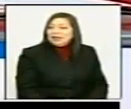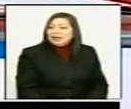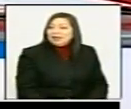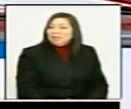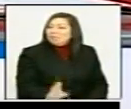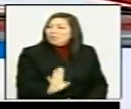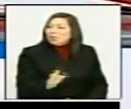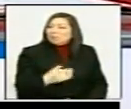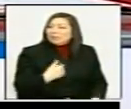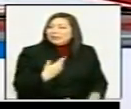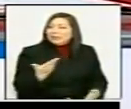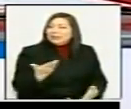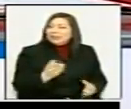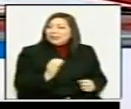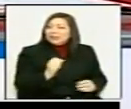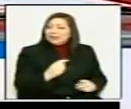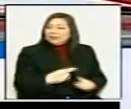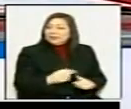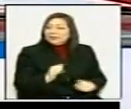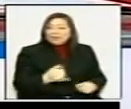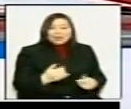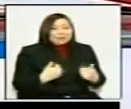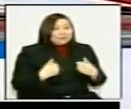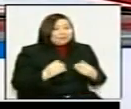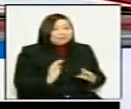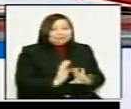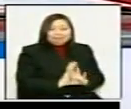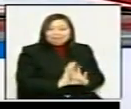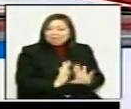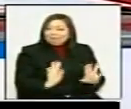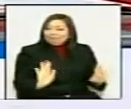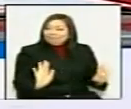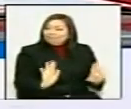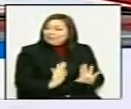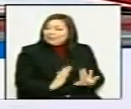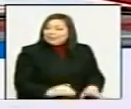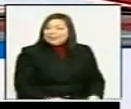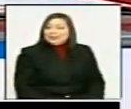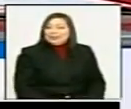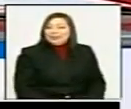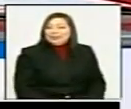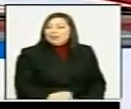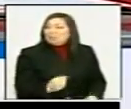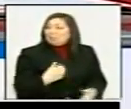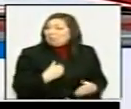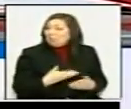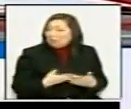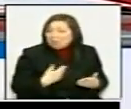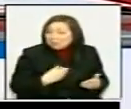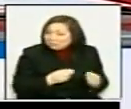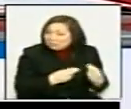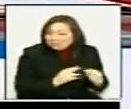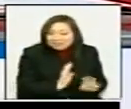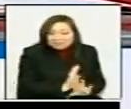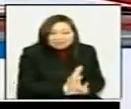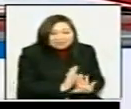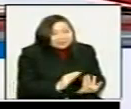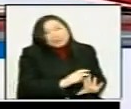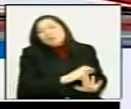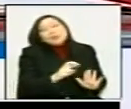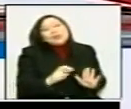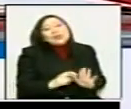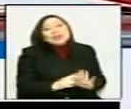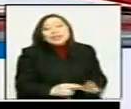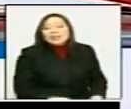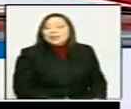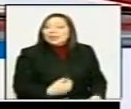OCE. Yo no tengo una facultad para entrar a la OCE. Ni el proyecto Guayaga